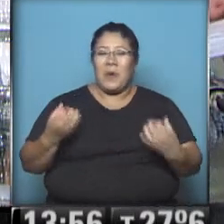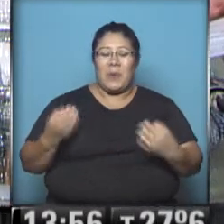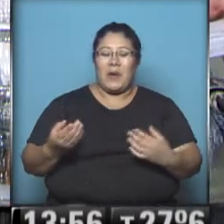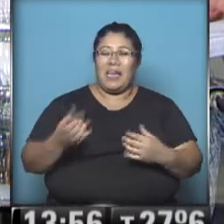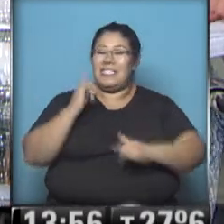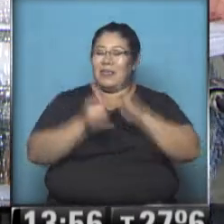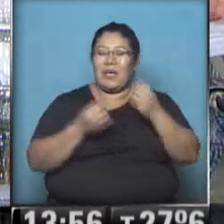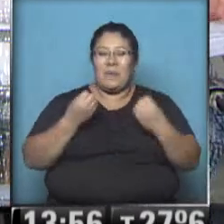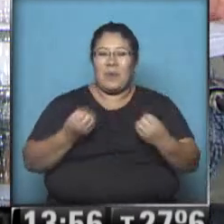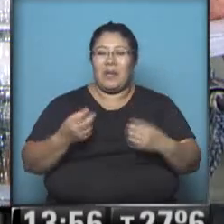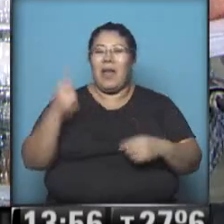última pausa